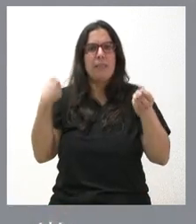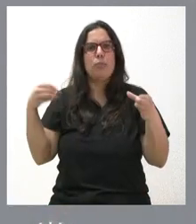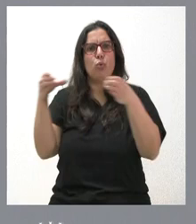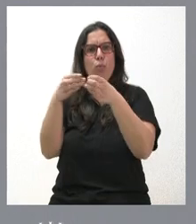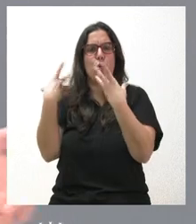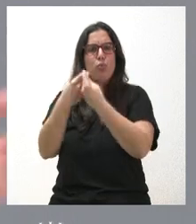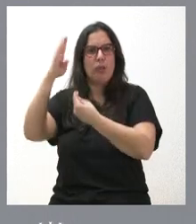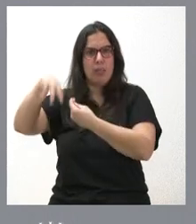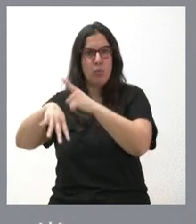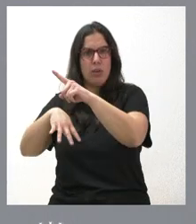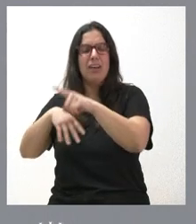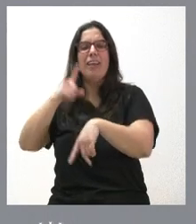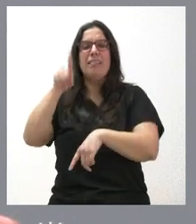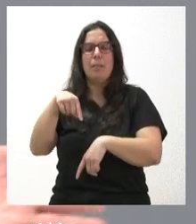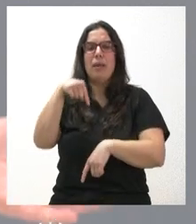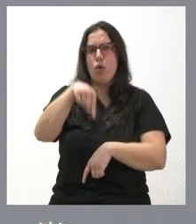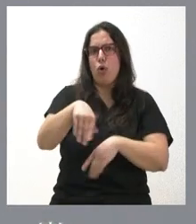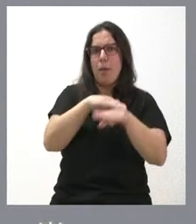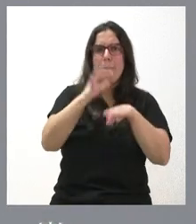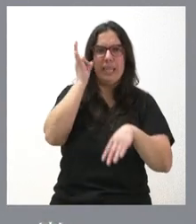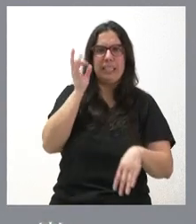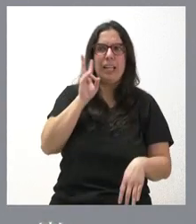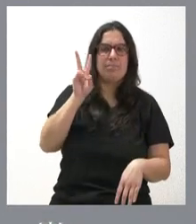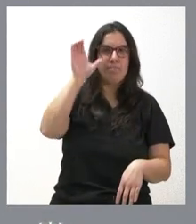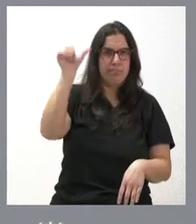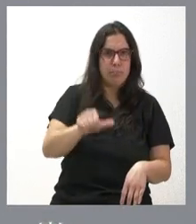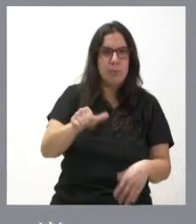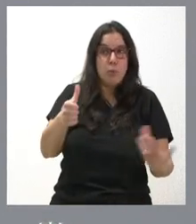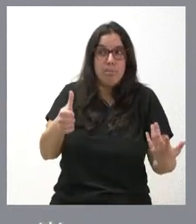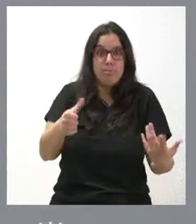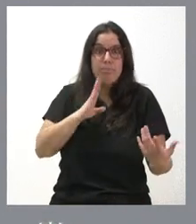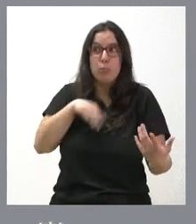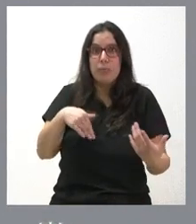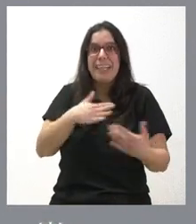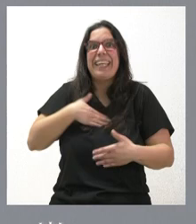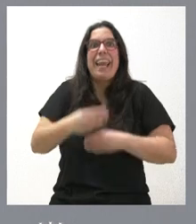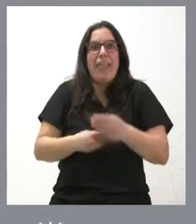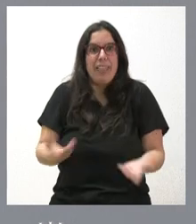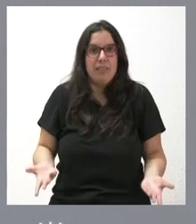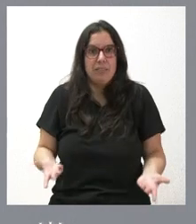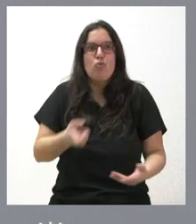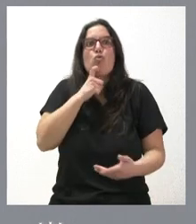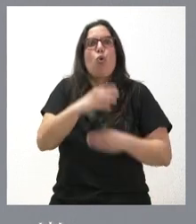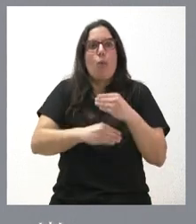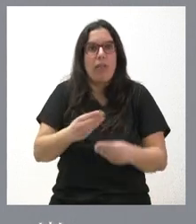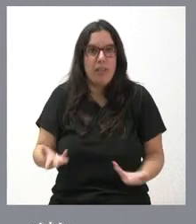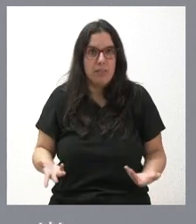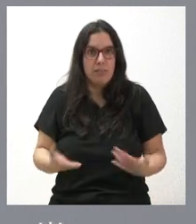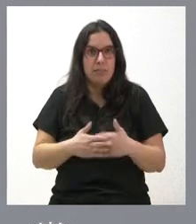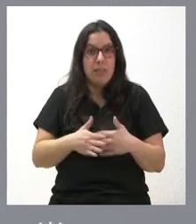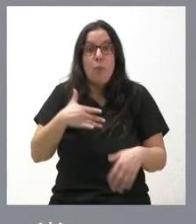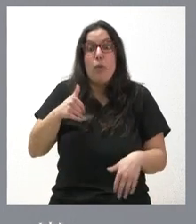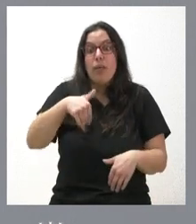usted dice hoy de la ministra Pues sería bueno que nos dijeran qué es lo que quieren hacer cómo lo van a hacer a lo mejor convocar